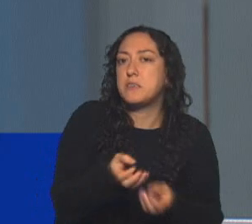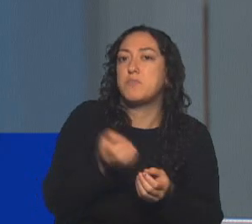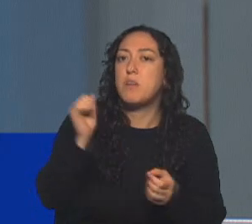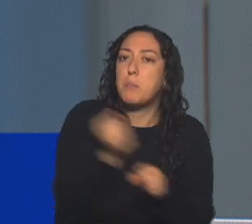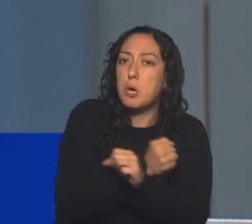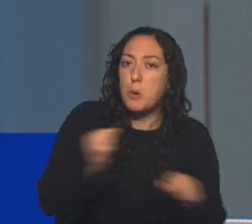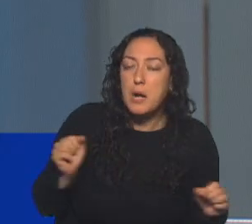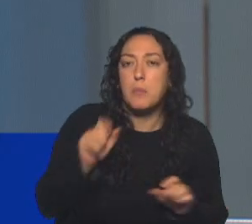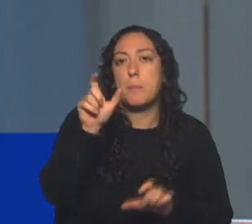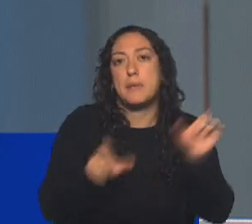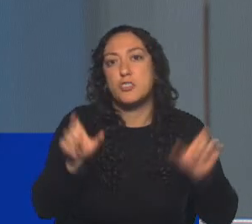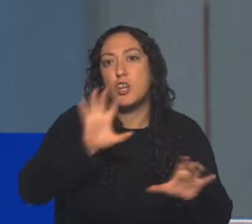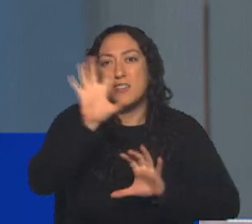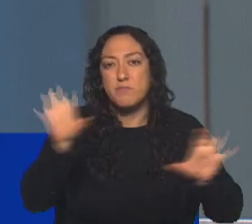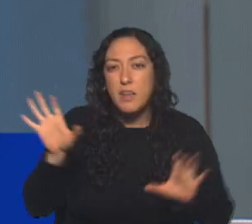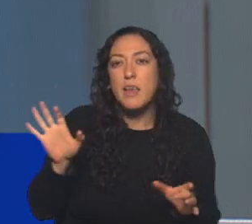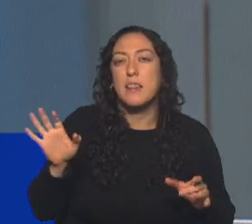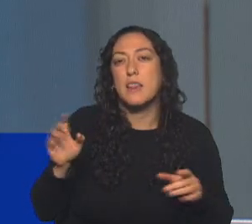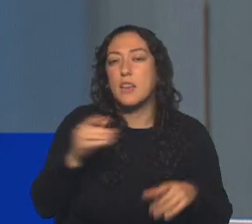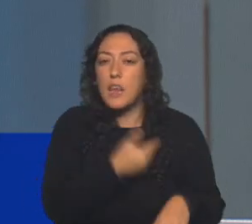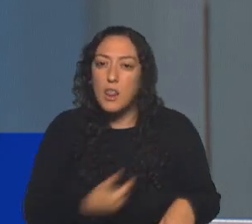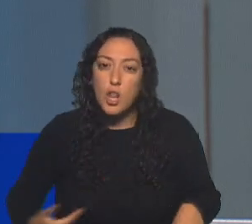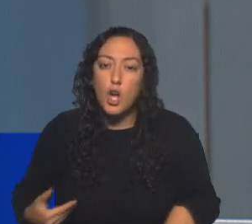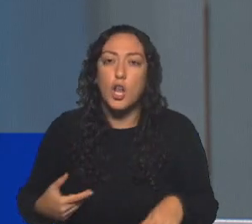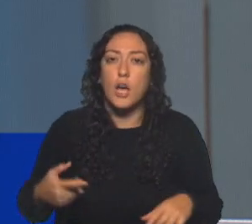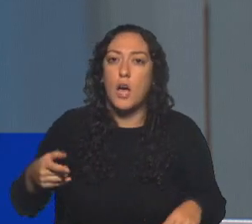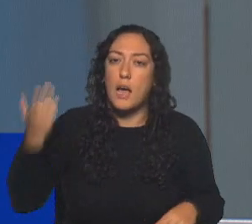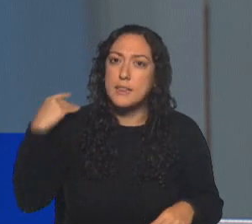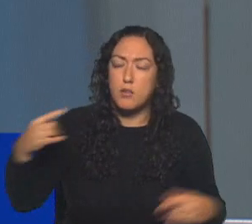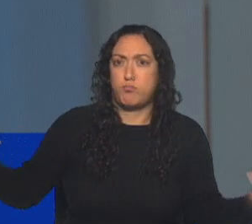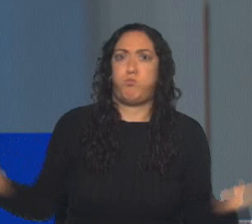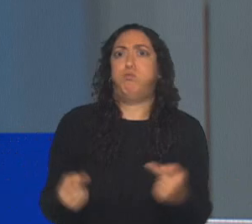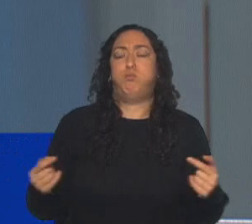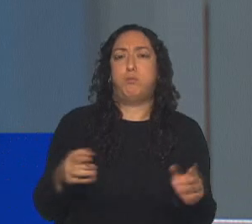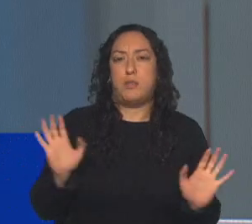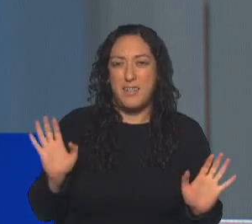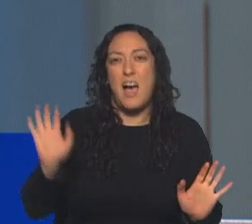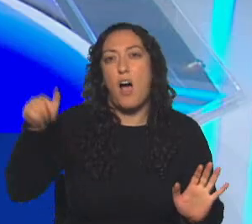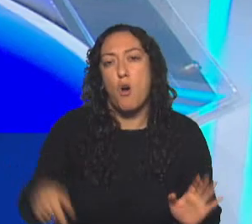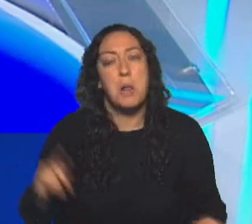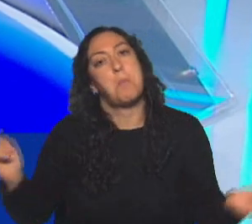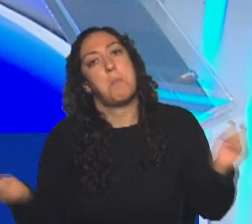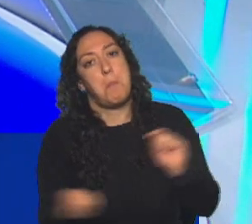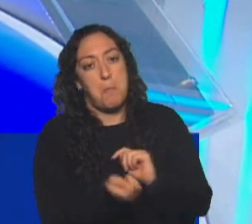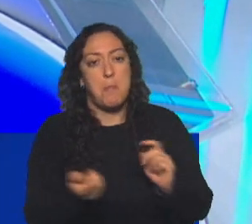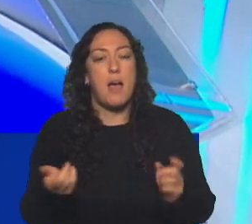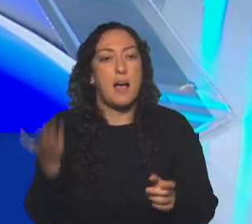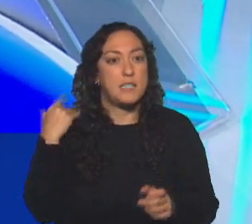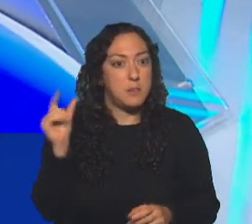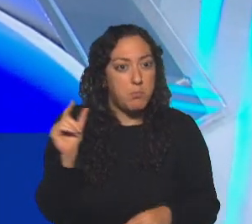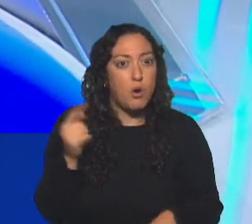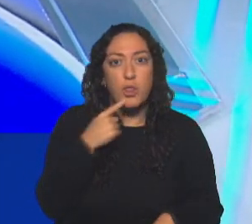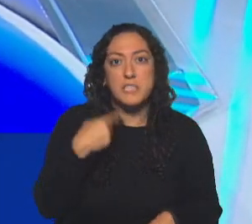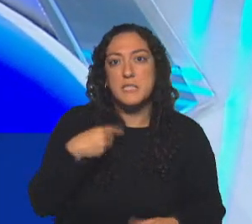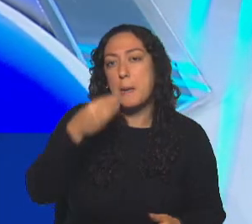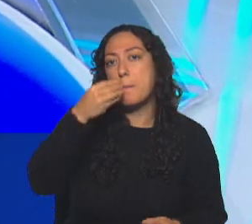dentro de los gobernadores dialoguistas, Nacho Torres era el más opositor. Recordemos que hace pocos días amenazó con cortarle el